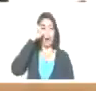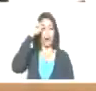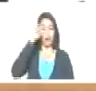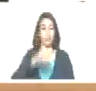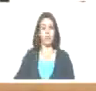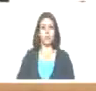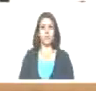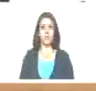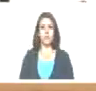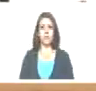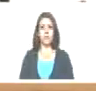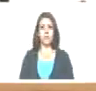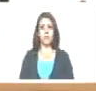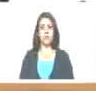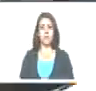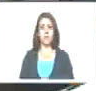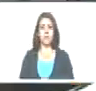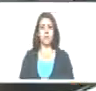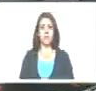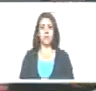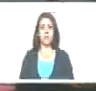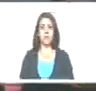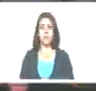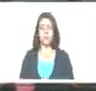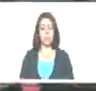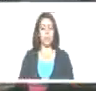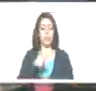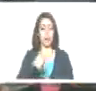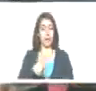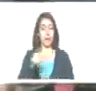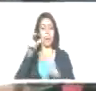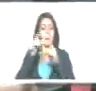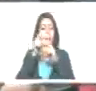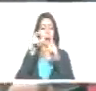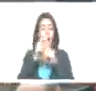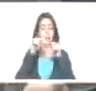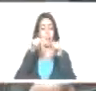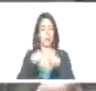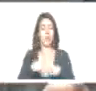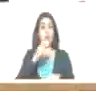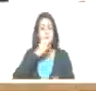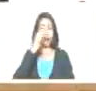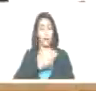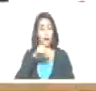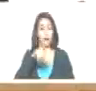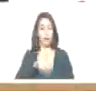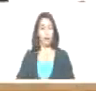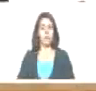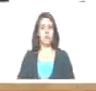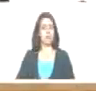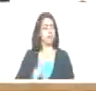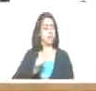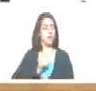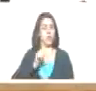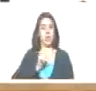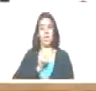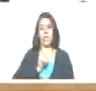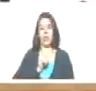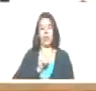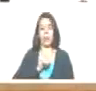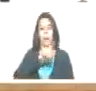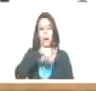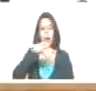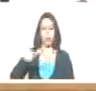para que esa consigna, que es una verdad, caiga quien caiga,